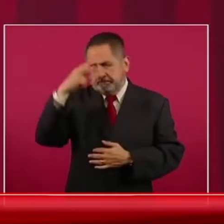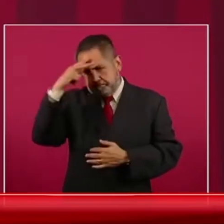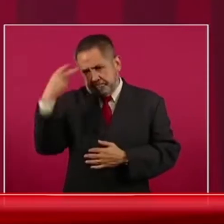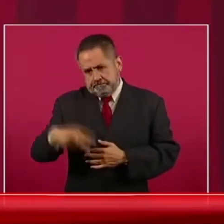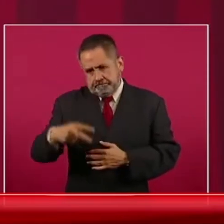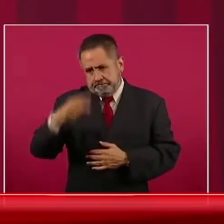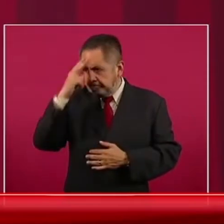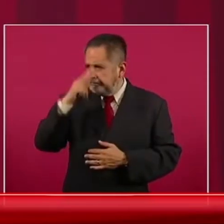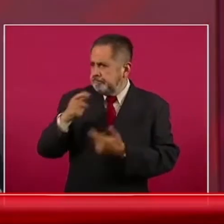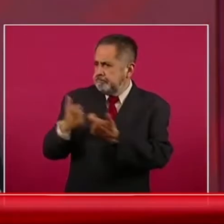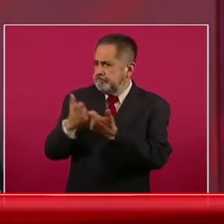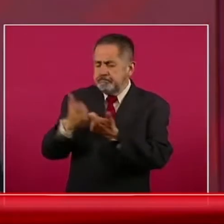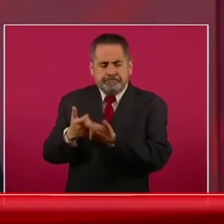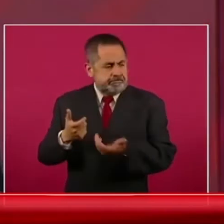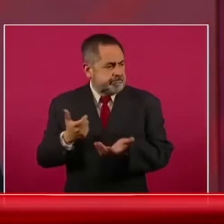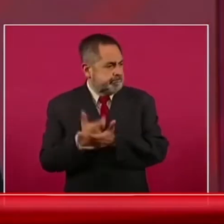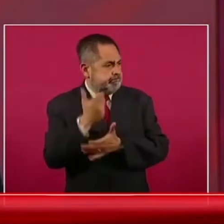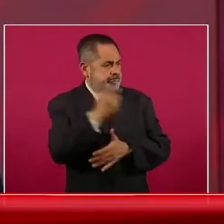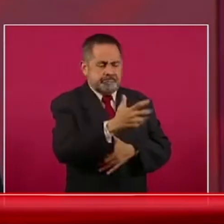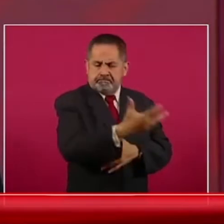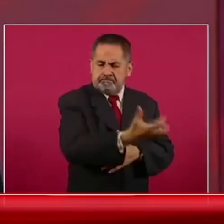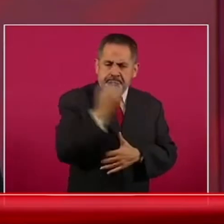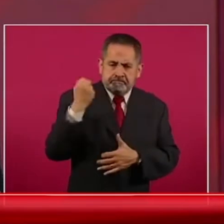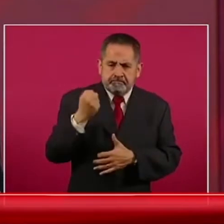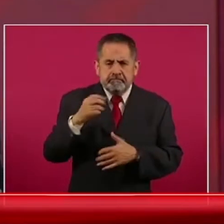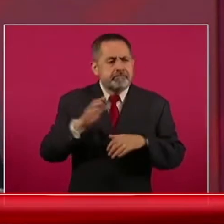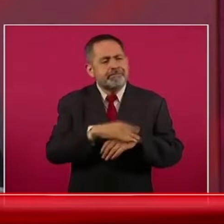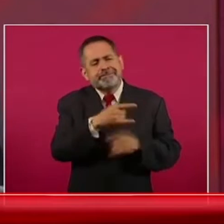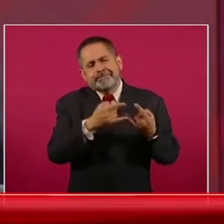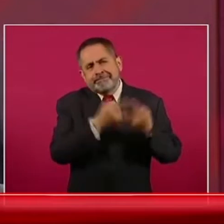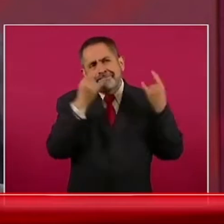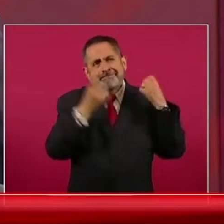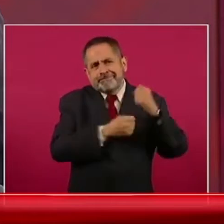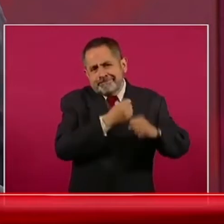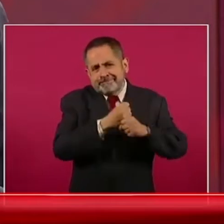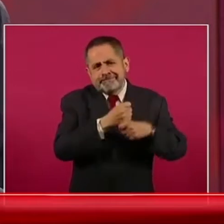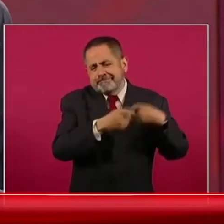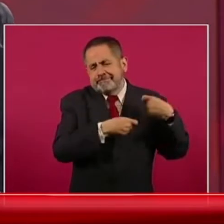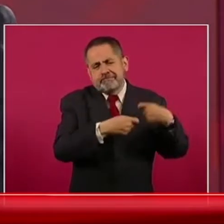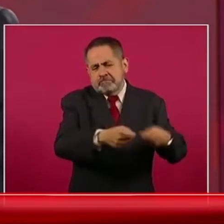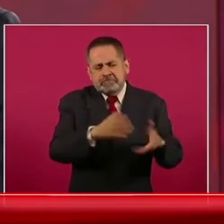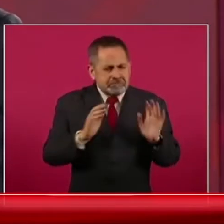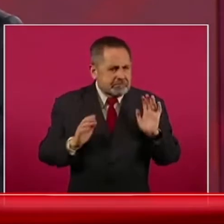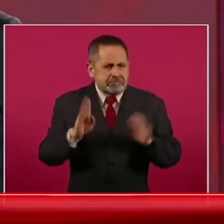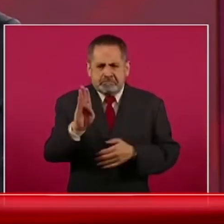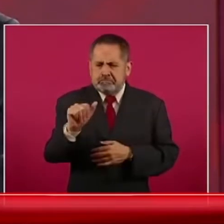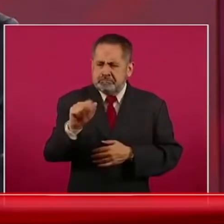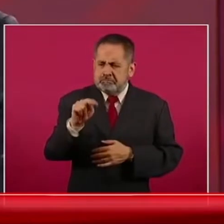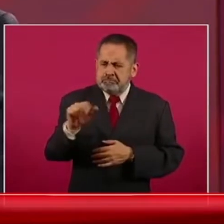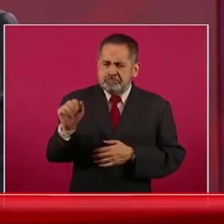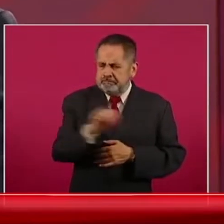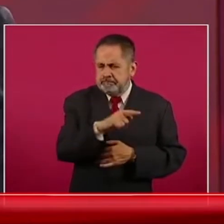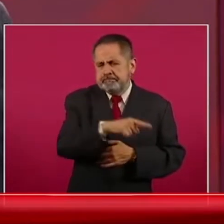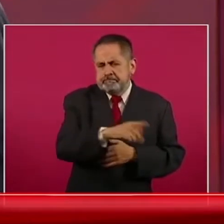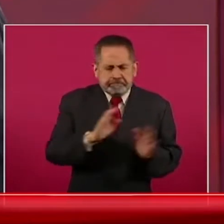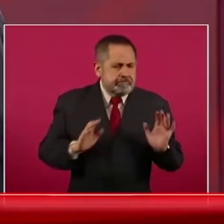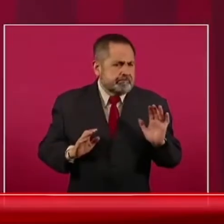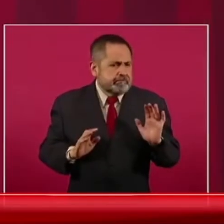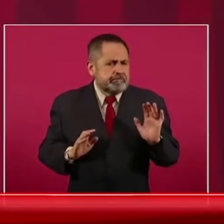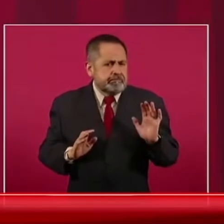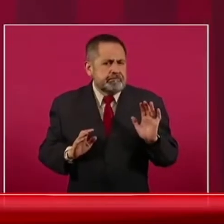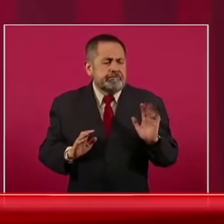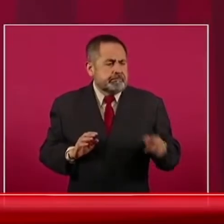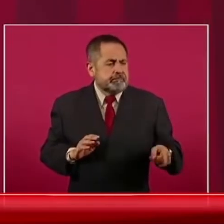mexicanos. Banamex, por su historia y porque